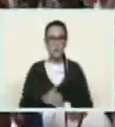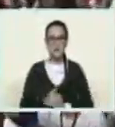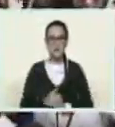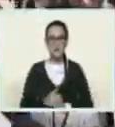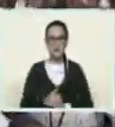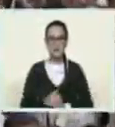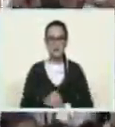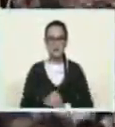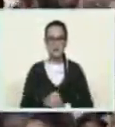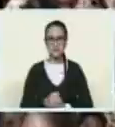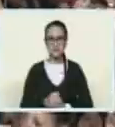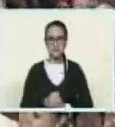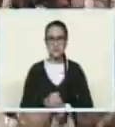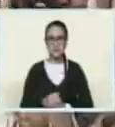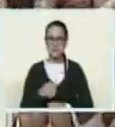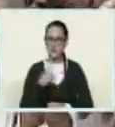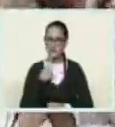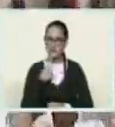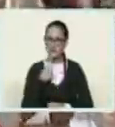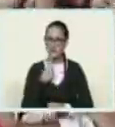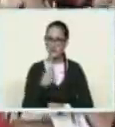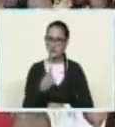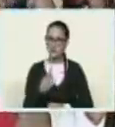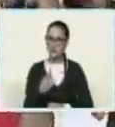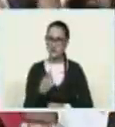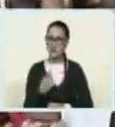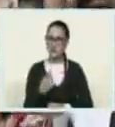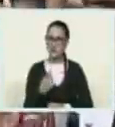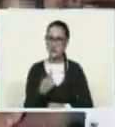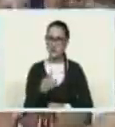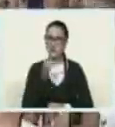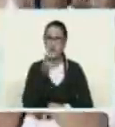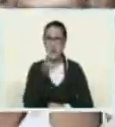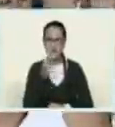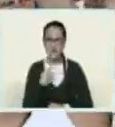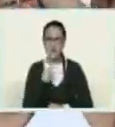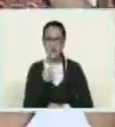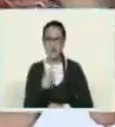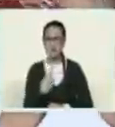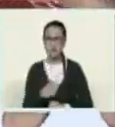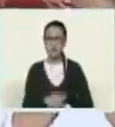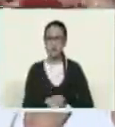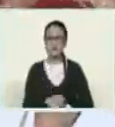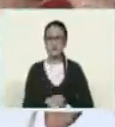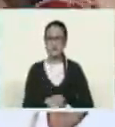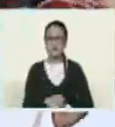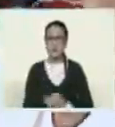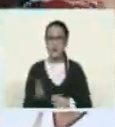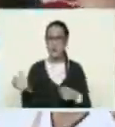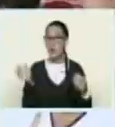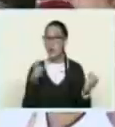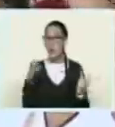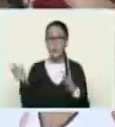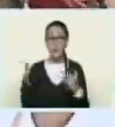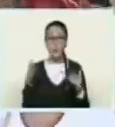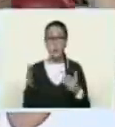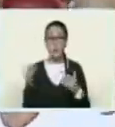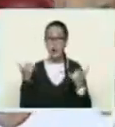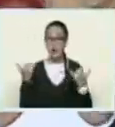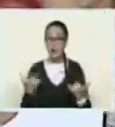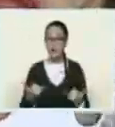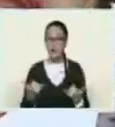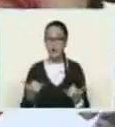superficiales decían y todavía se atreven a decir que con la tormenta que estamos